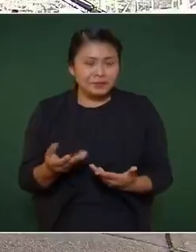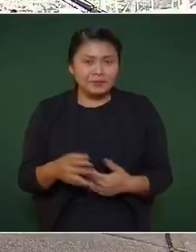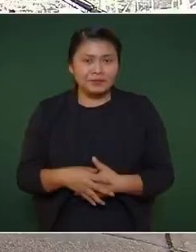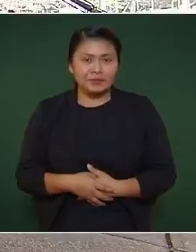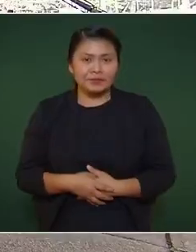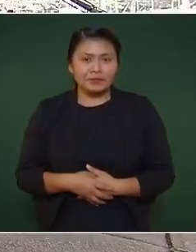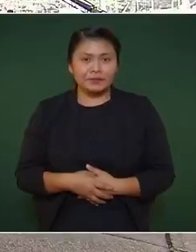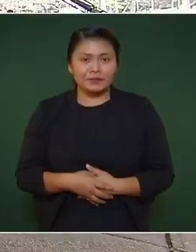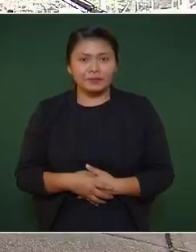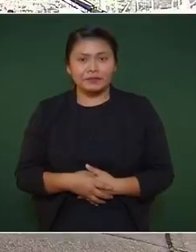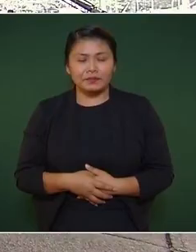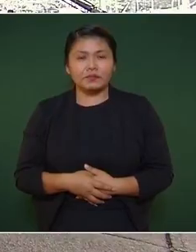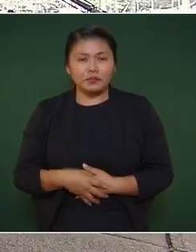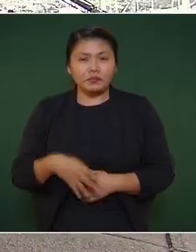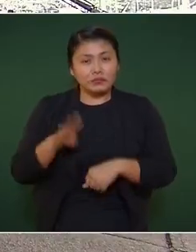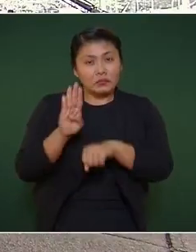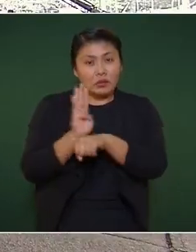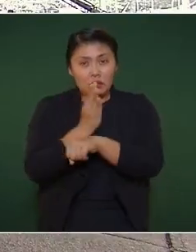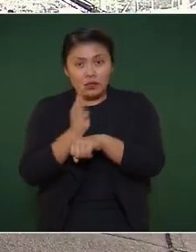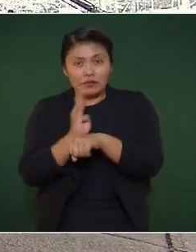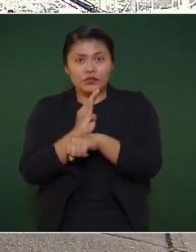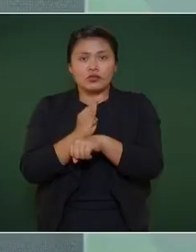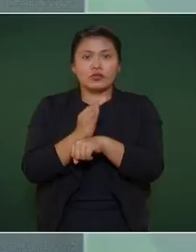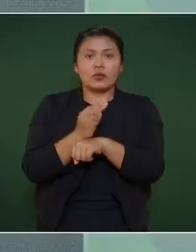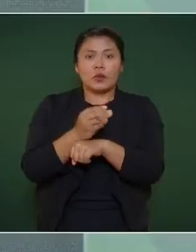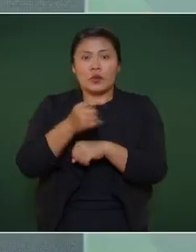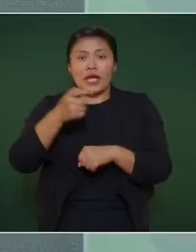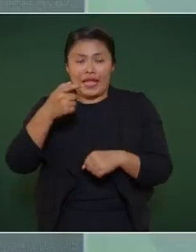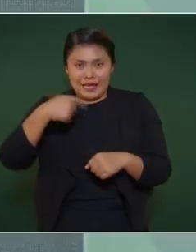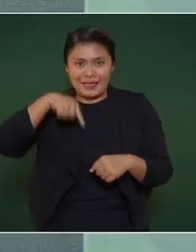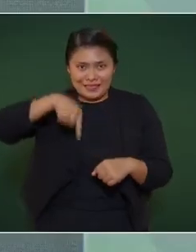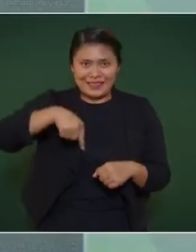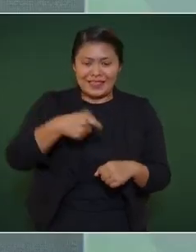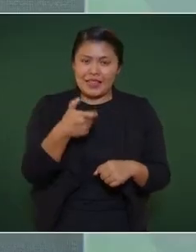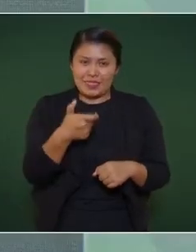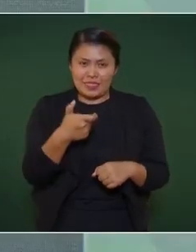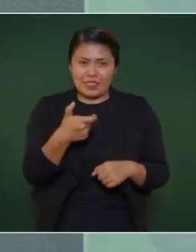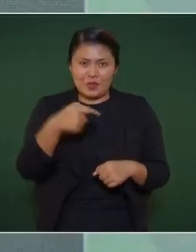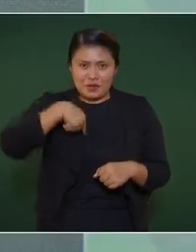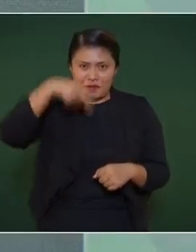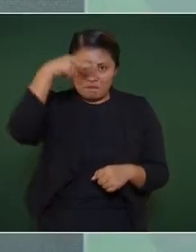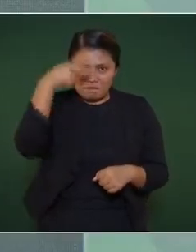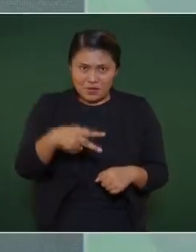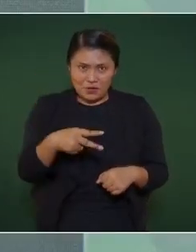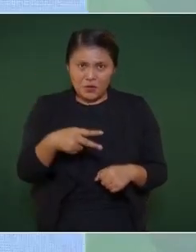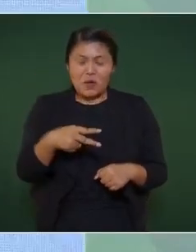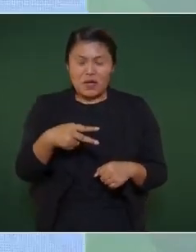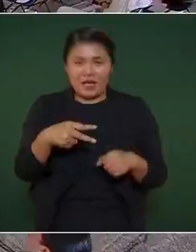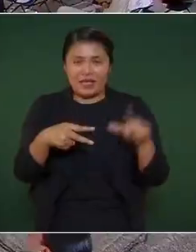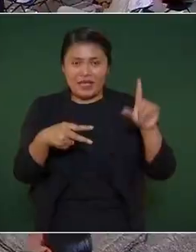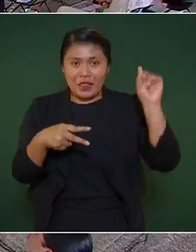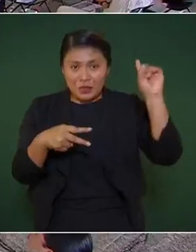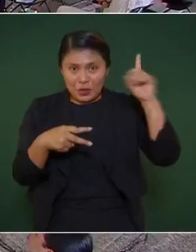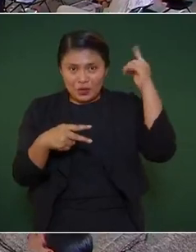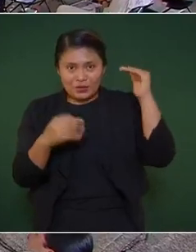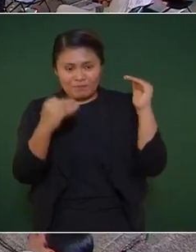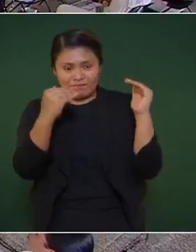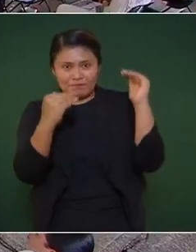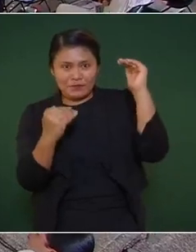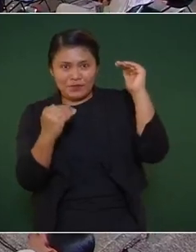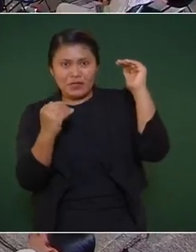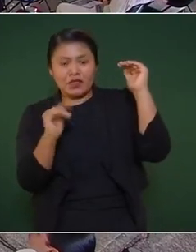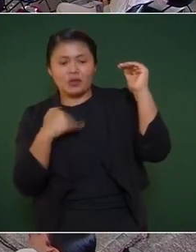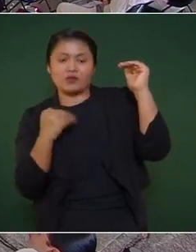una depreciación del peso con relación al dólar. Pon, ¿cómo está?